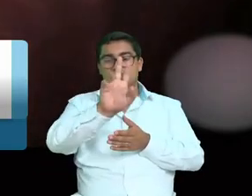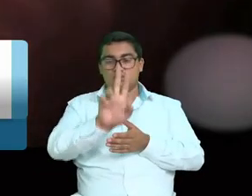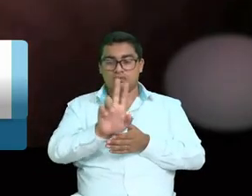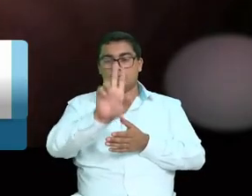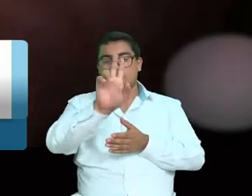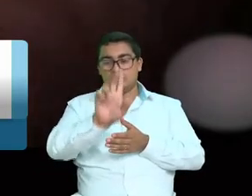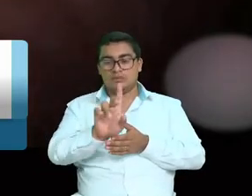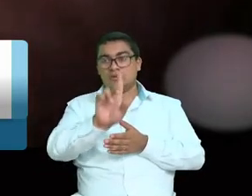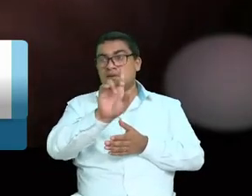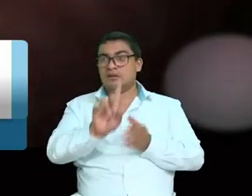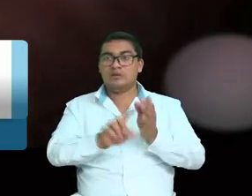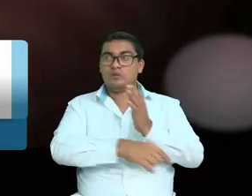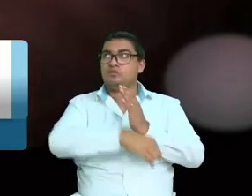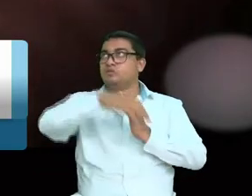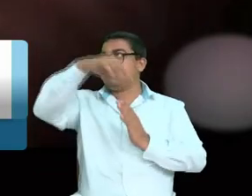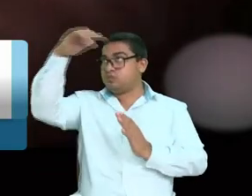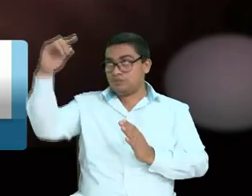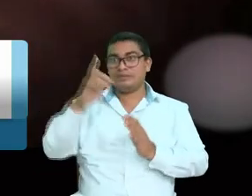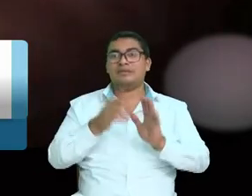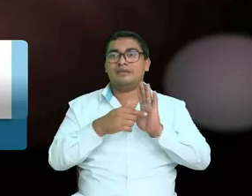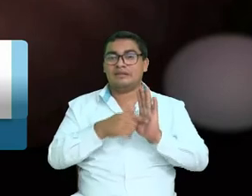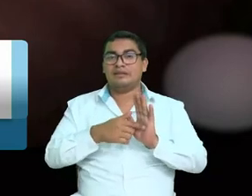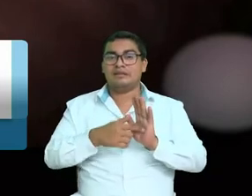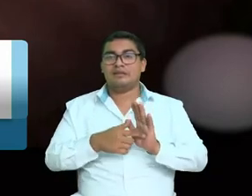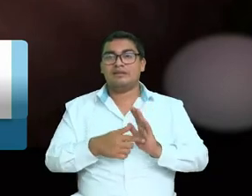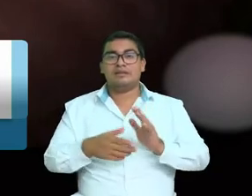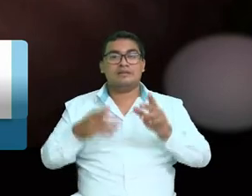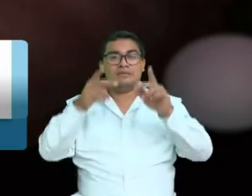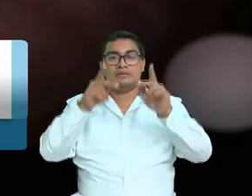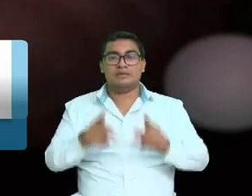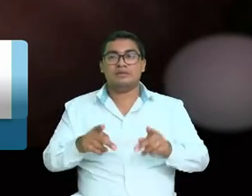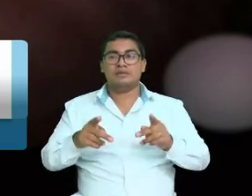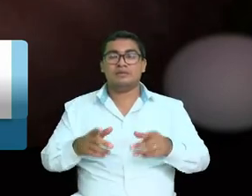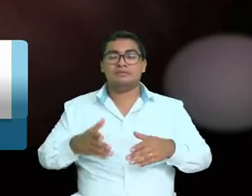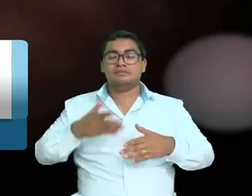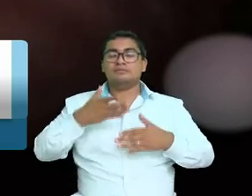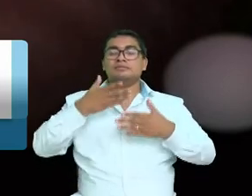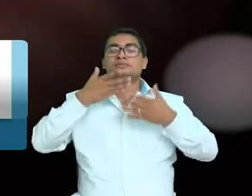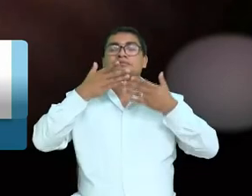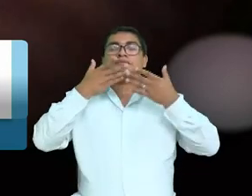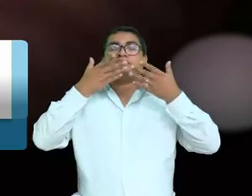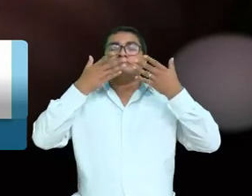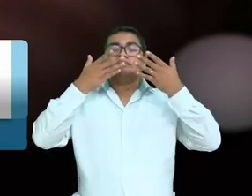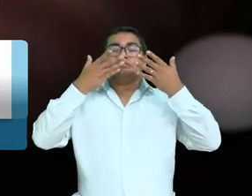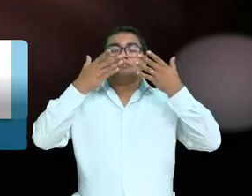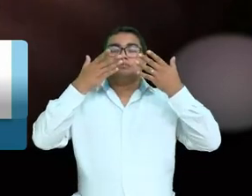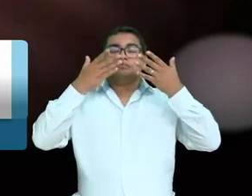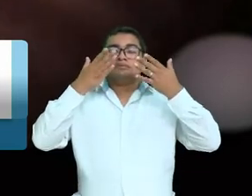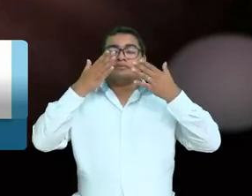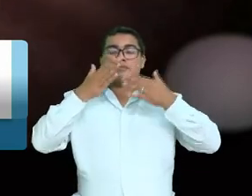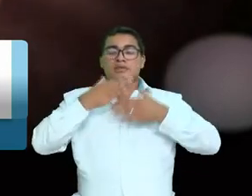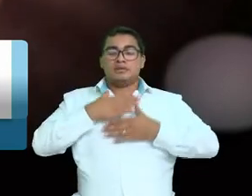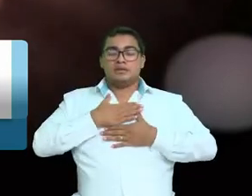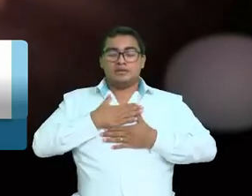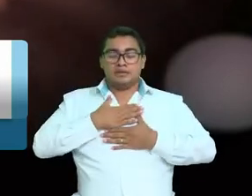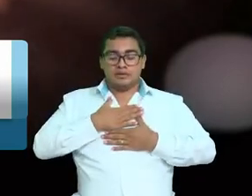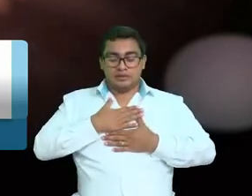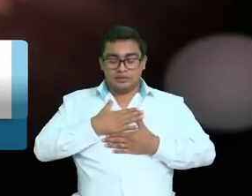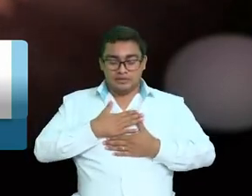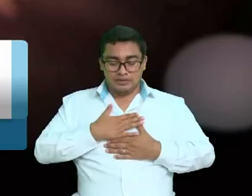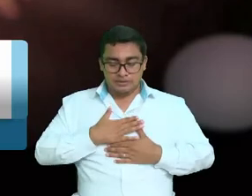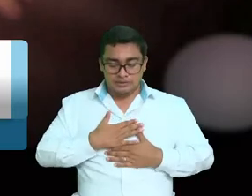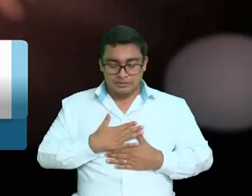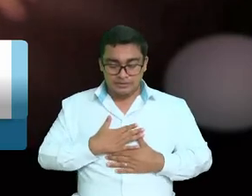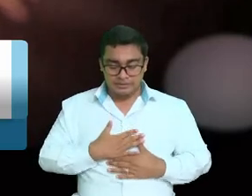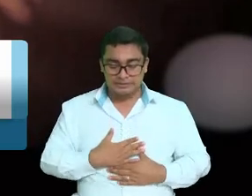2, 1, 0. Uno debería tener una respiración profunda, porque eso te permite que llegue más